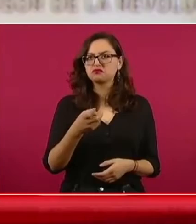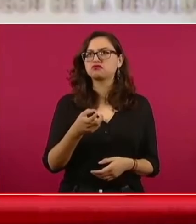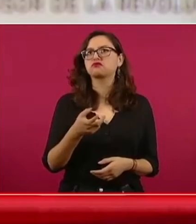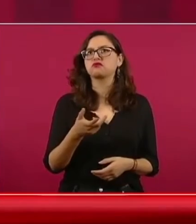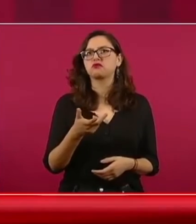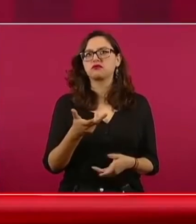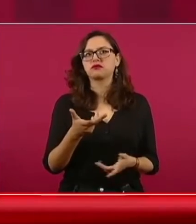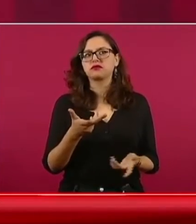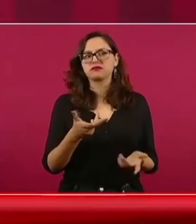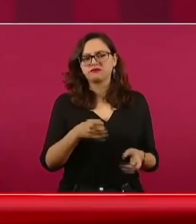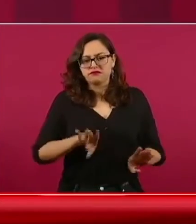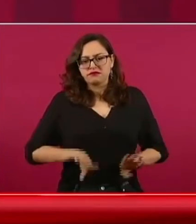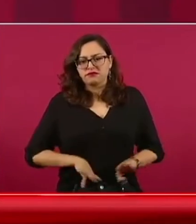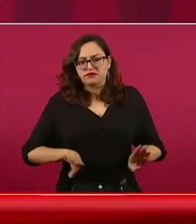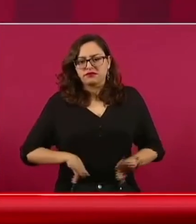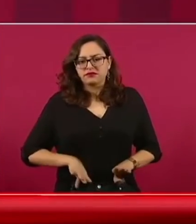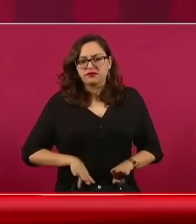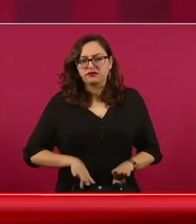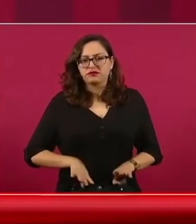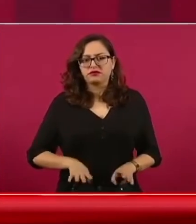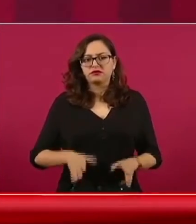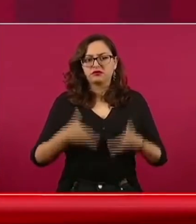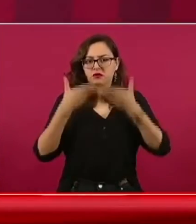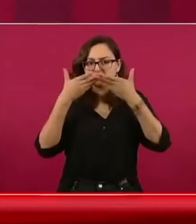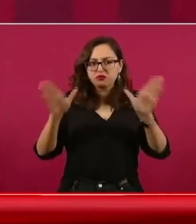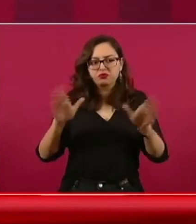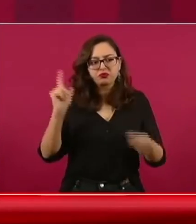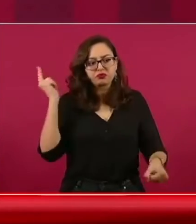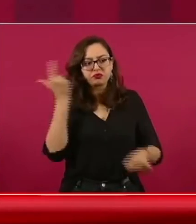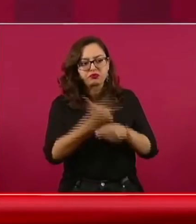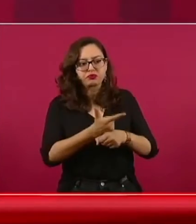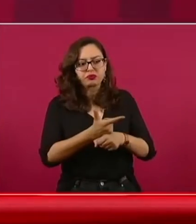sea reprobable duele